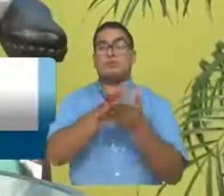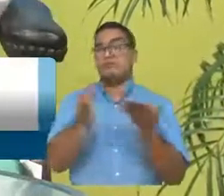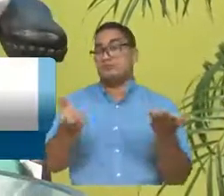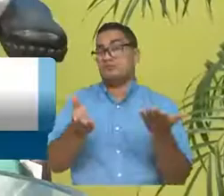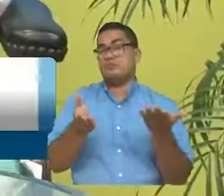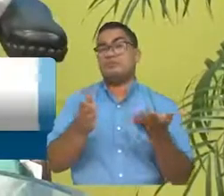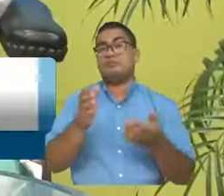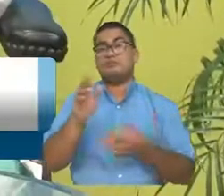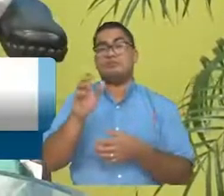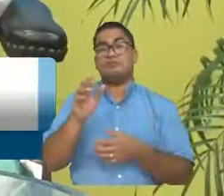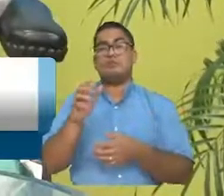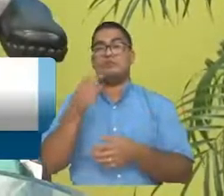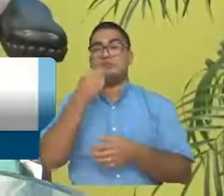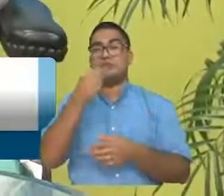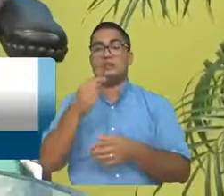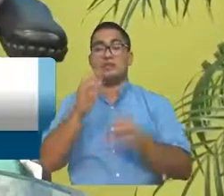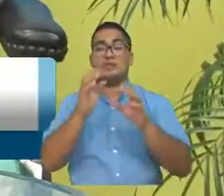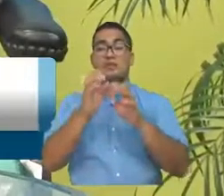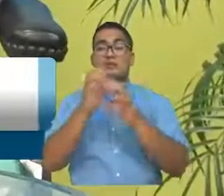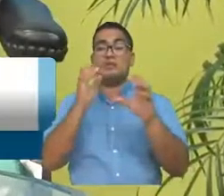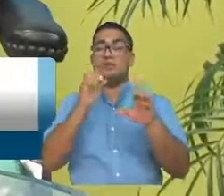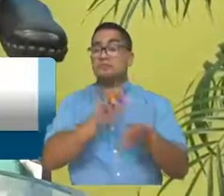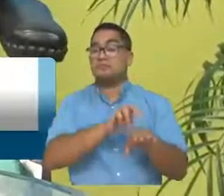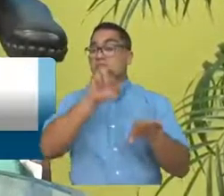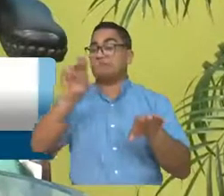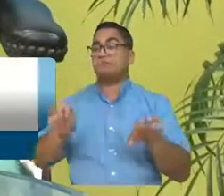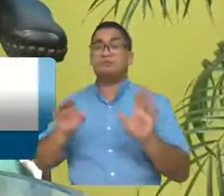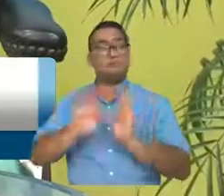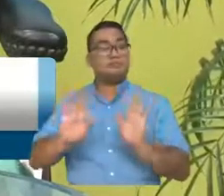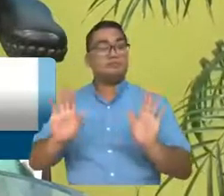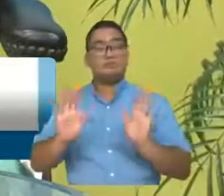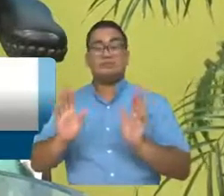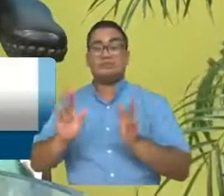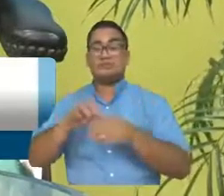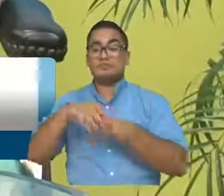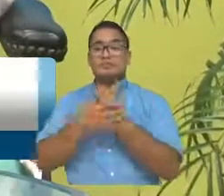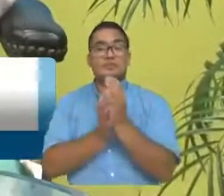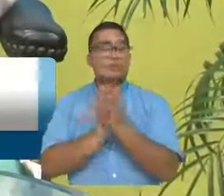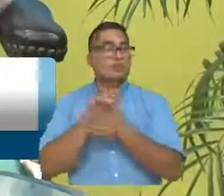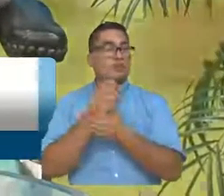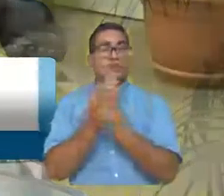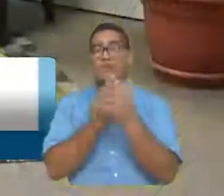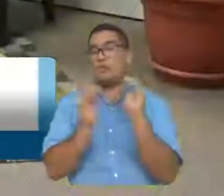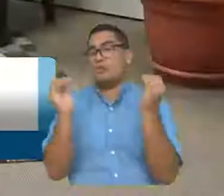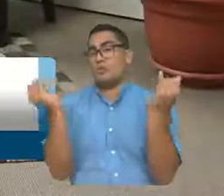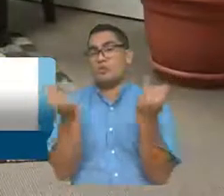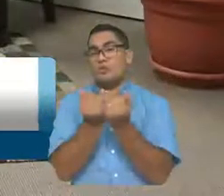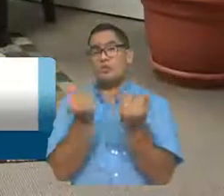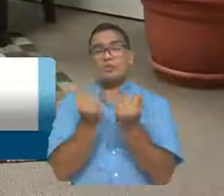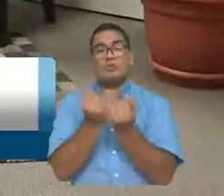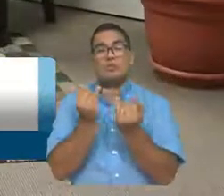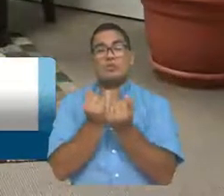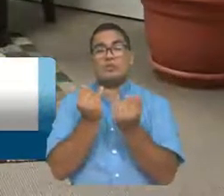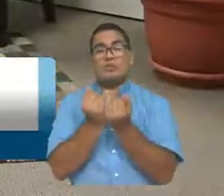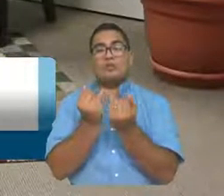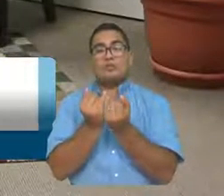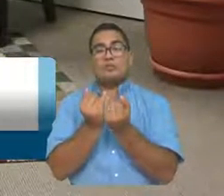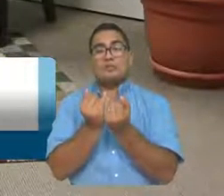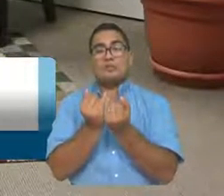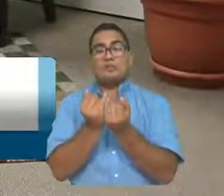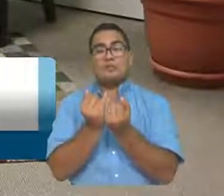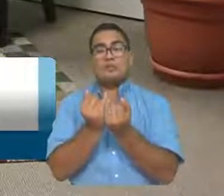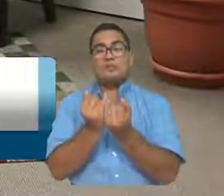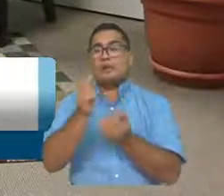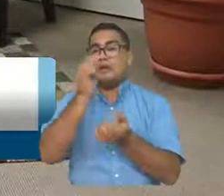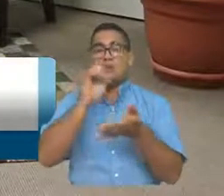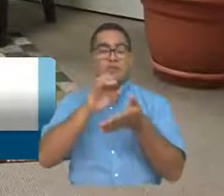esas cosas. Entonces, ¿qué tengo que hacer yo? Bueno, no tocarme la cara, andar con mi cubreboca e inmediatamente